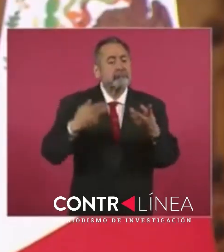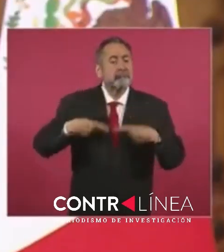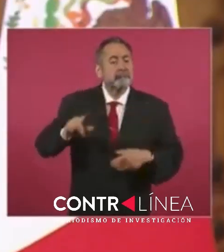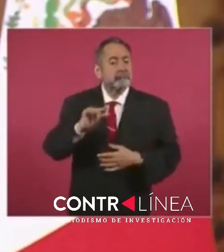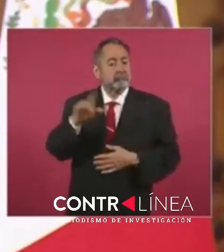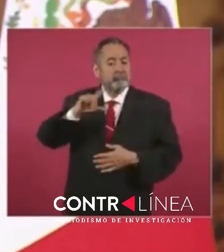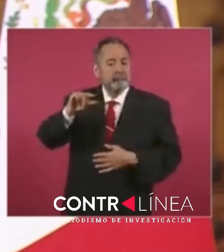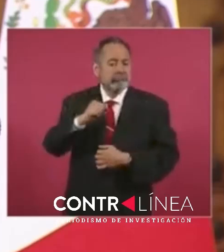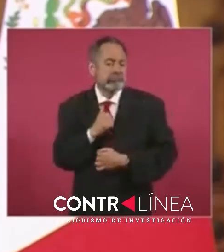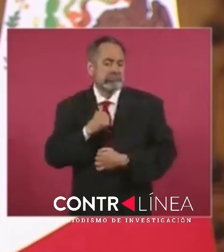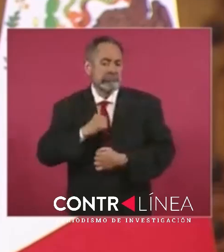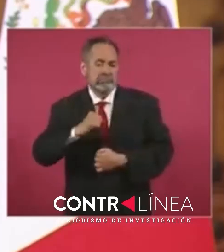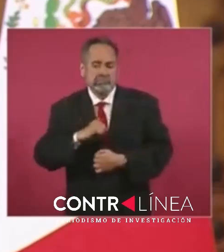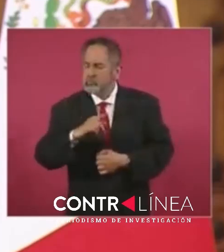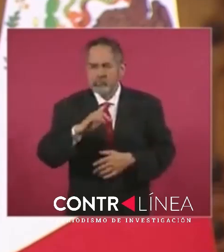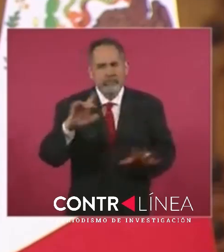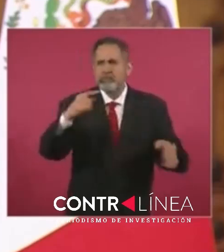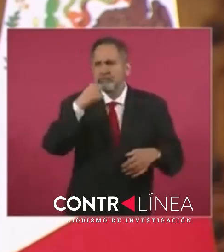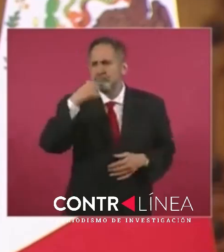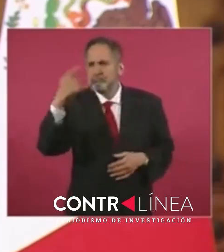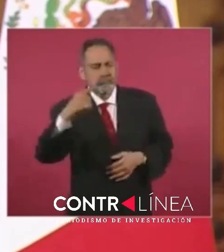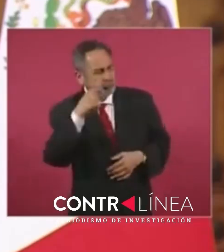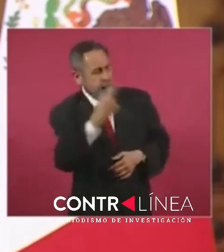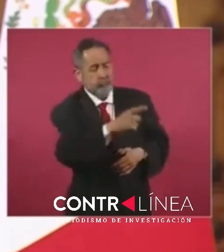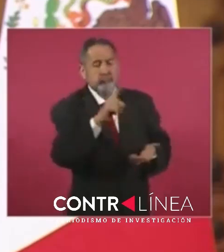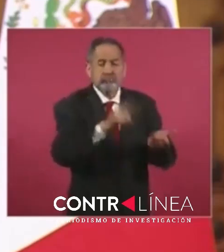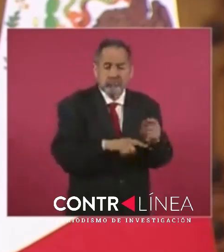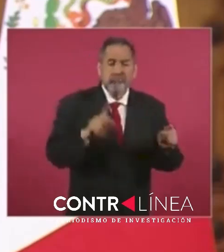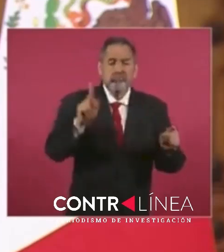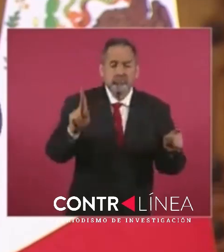influyentismo que predominan en el Poder Judicial.